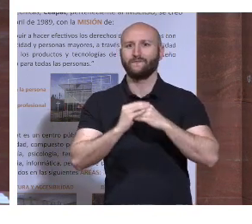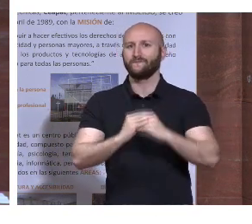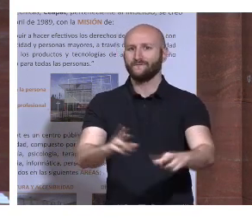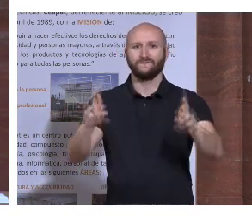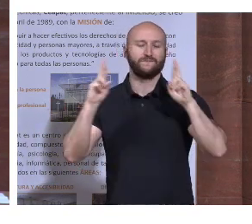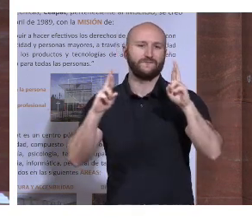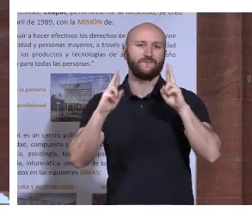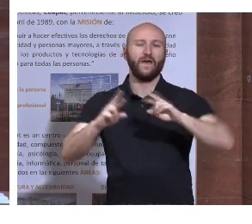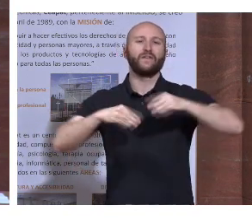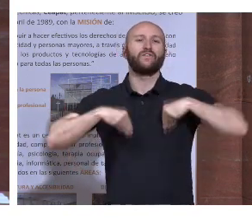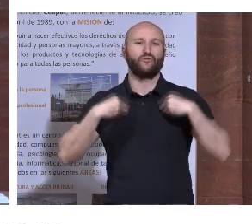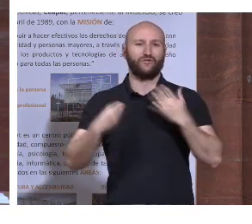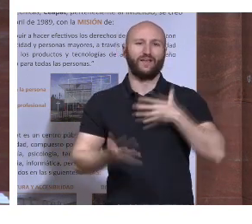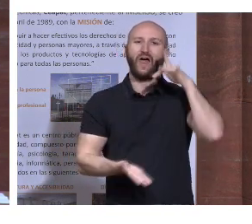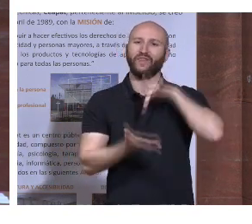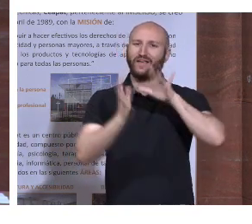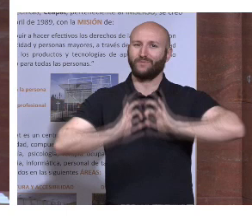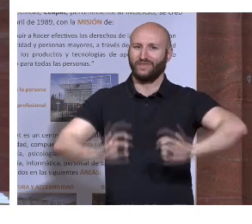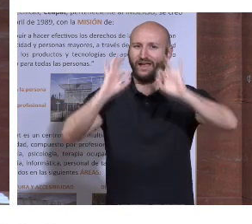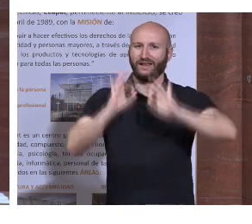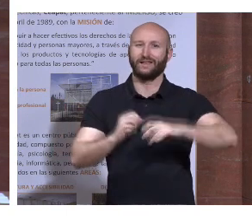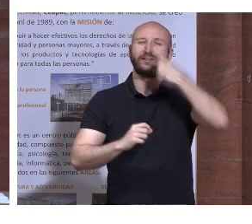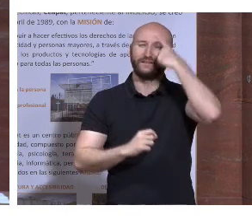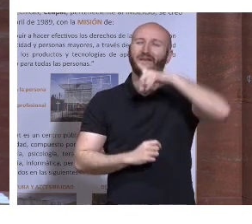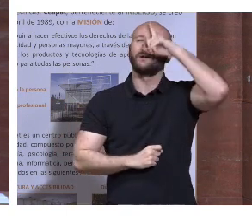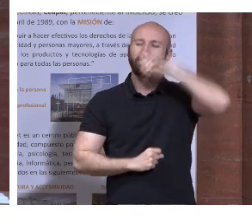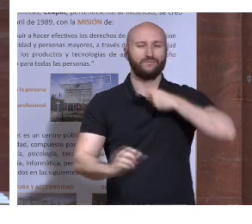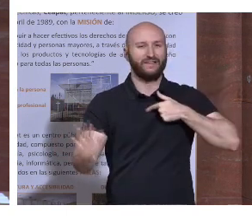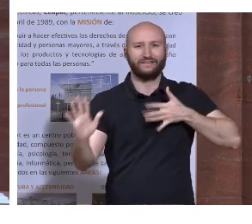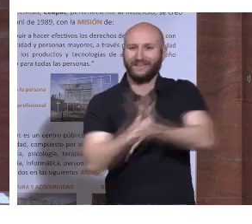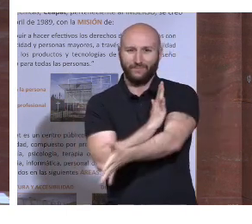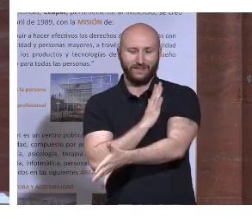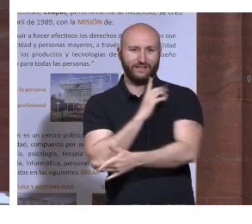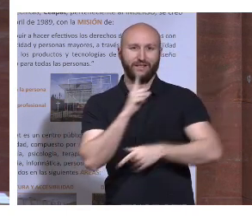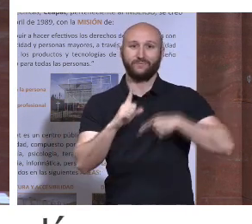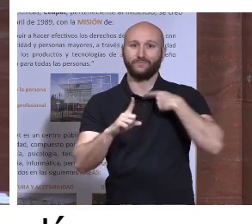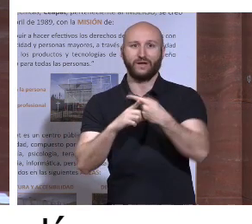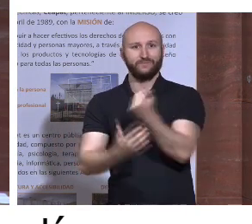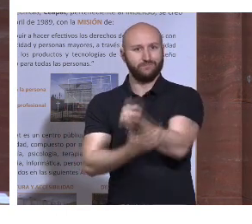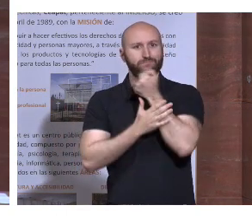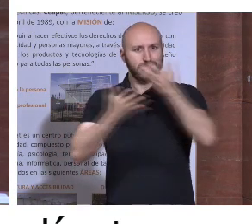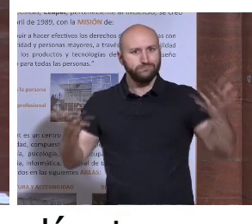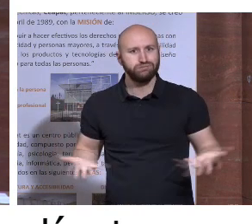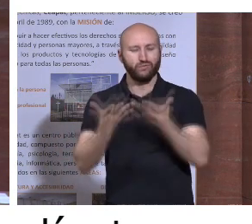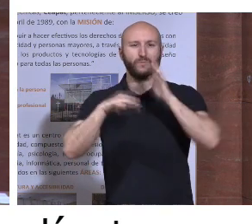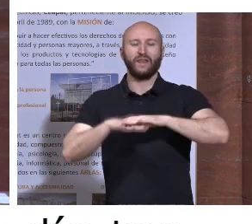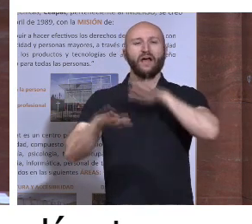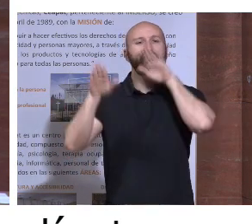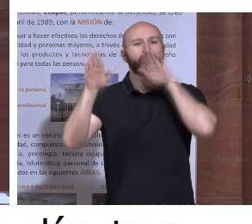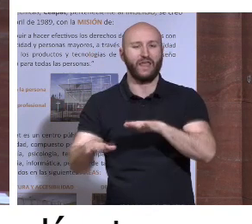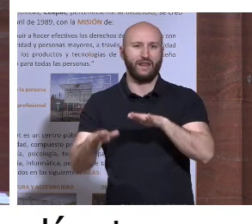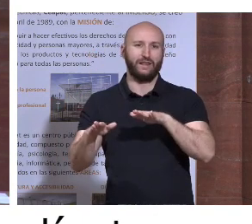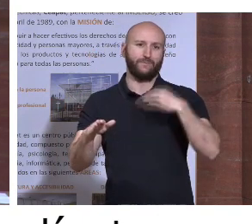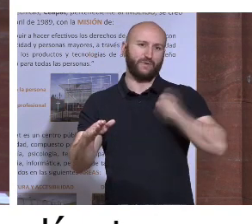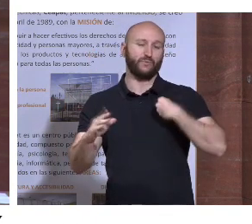tan especial. Quede en nuestro recuerdo para siempre y sea un impulso más para seguir siendo fieles a la misión que se